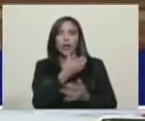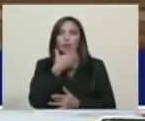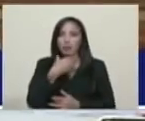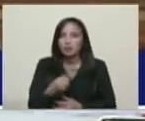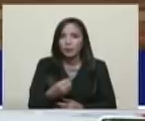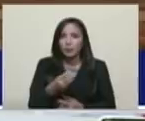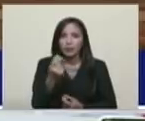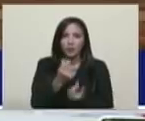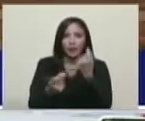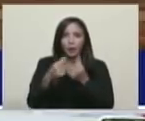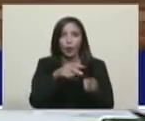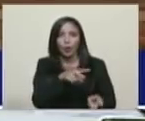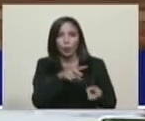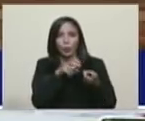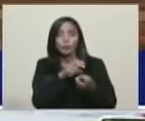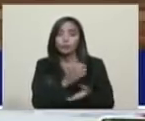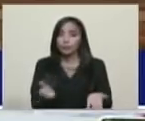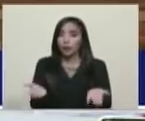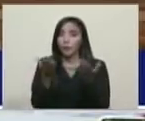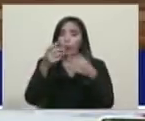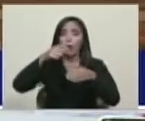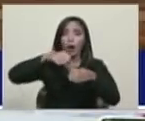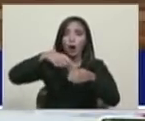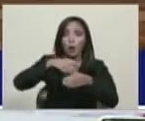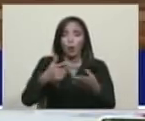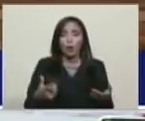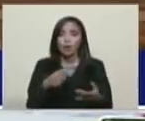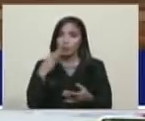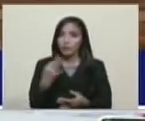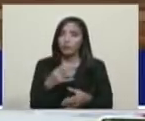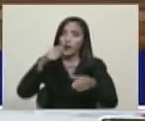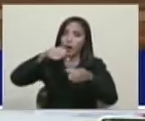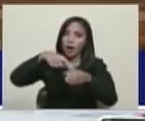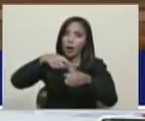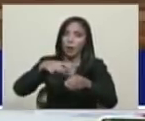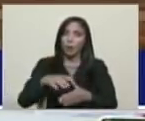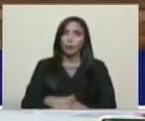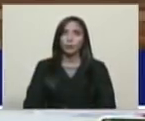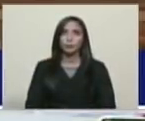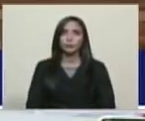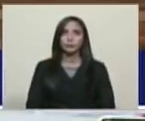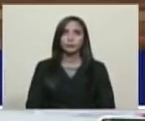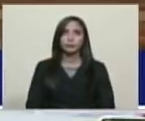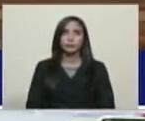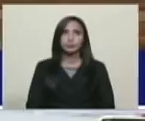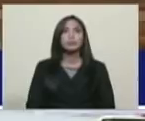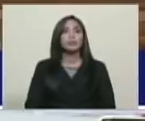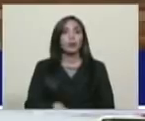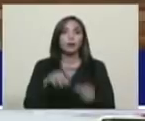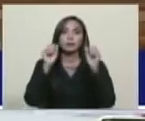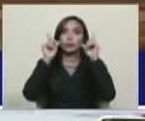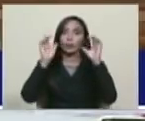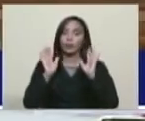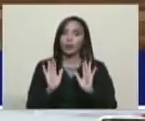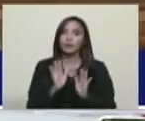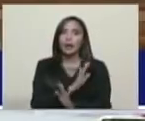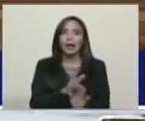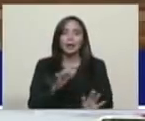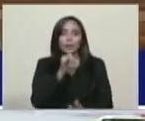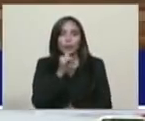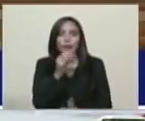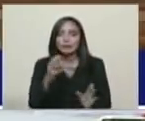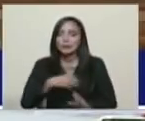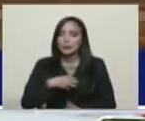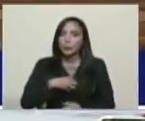aguinaldos. Inviértalo, inviértalo. Cree en la palabra que, mire, se va a sorprender. No puedo decir más